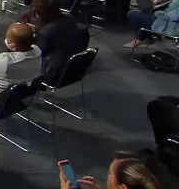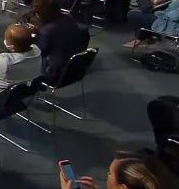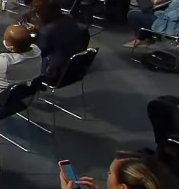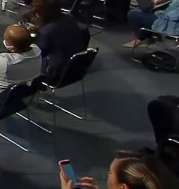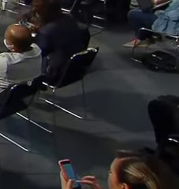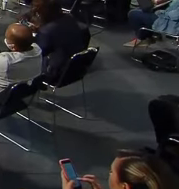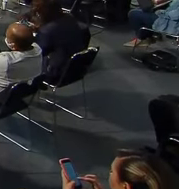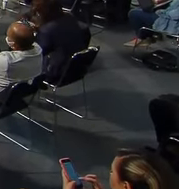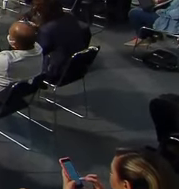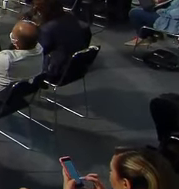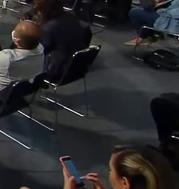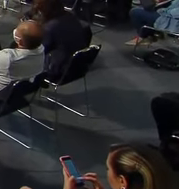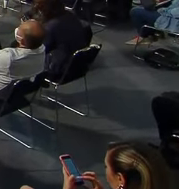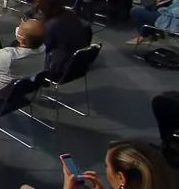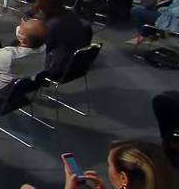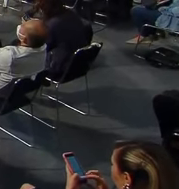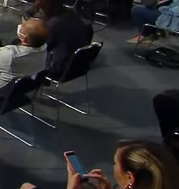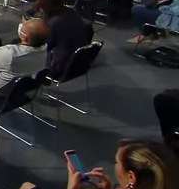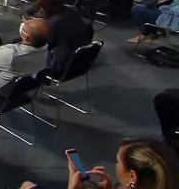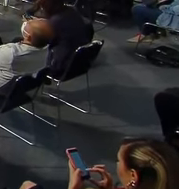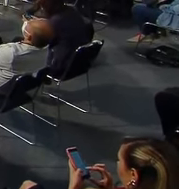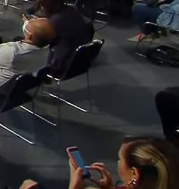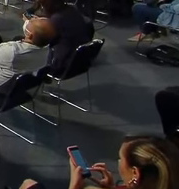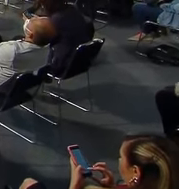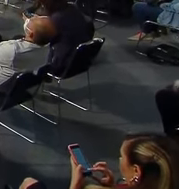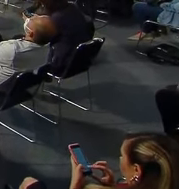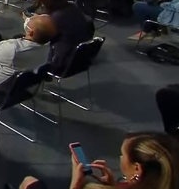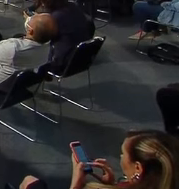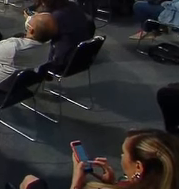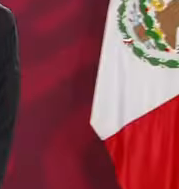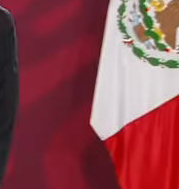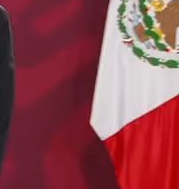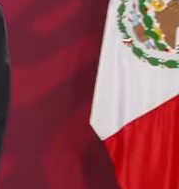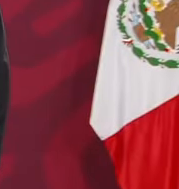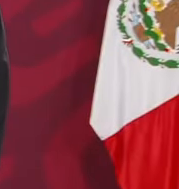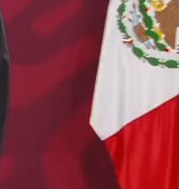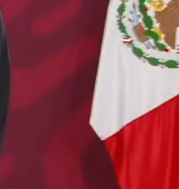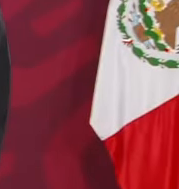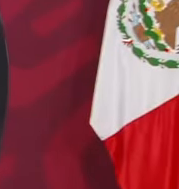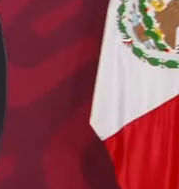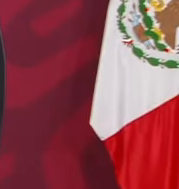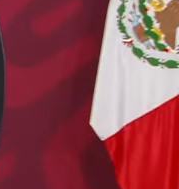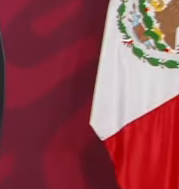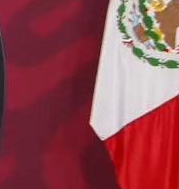Son hijos de campesinos, de obreros, de comerciantes, de mecánicos, de militares.